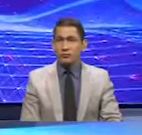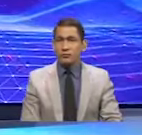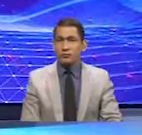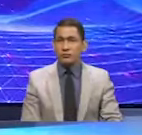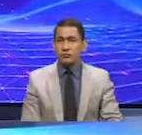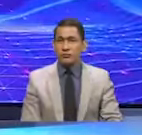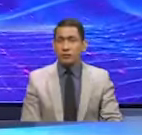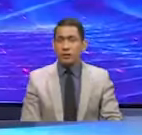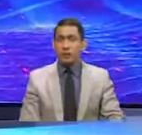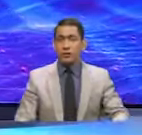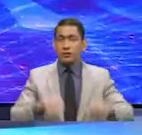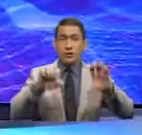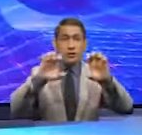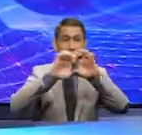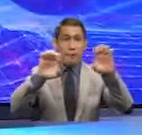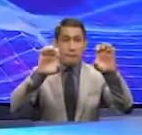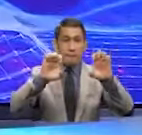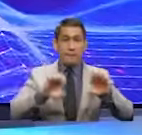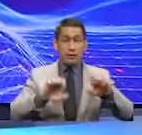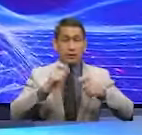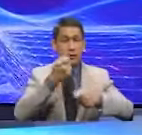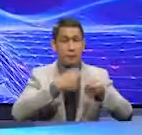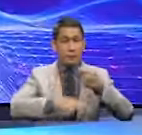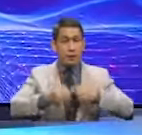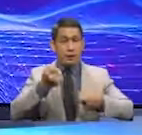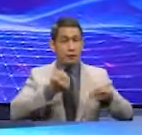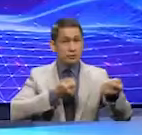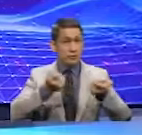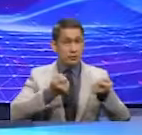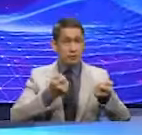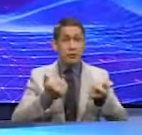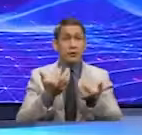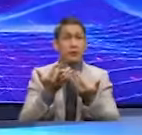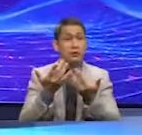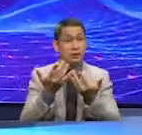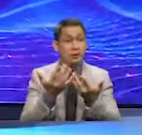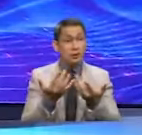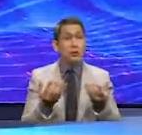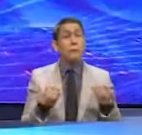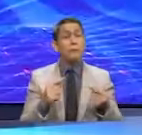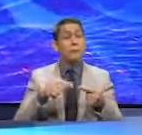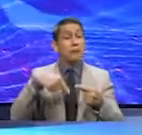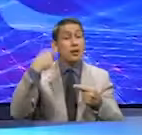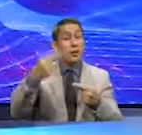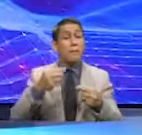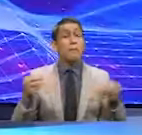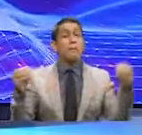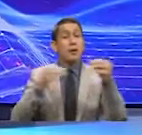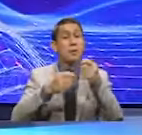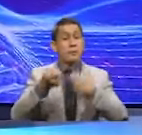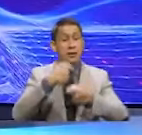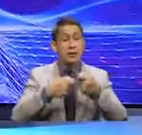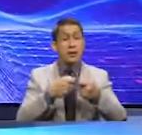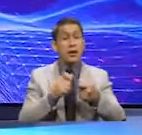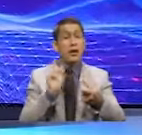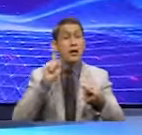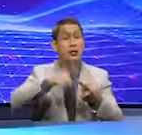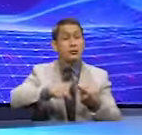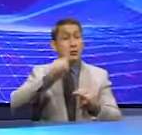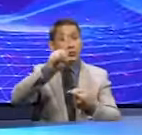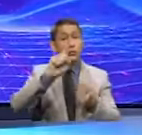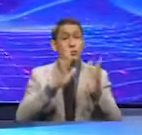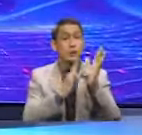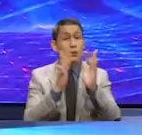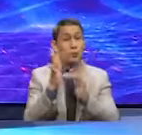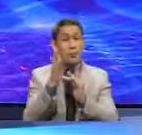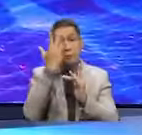Y las empresas dedicadas a la venta de vehículos esperan que aumenten las mismas antes del 1 de abril, fecha en la que entrará en